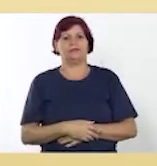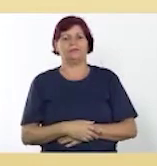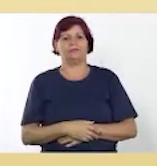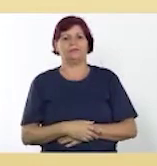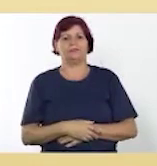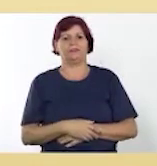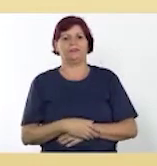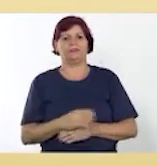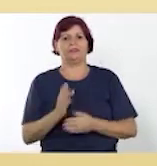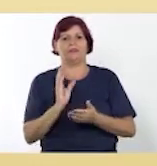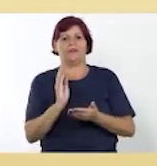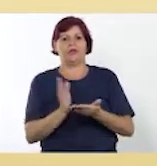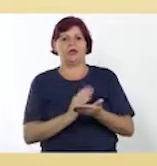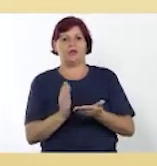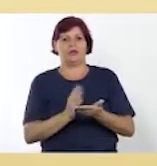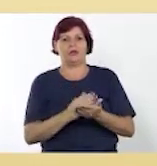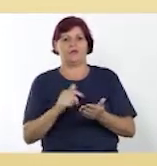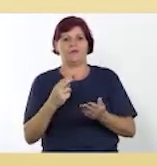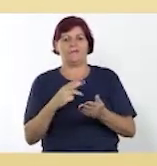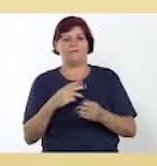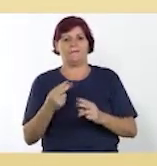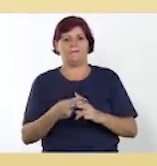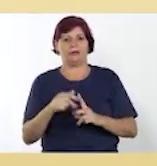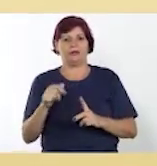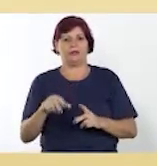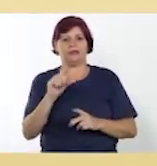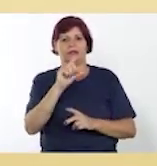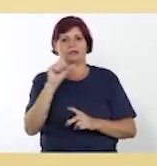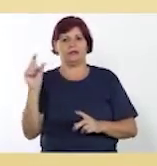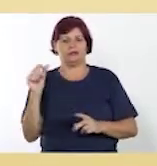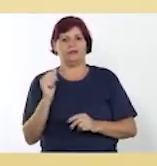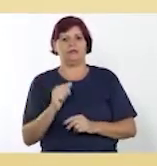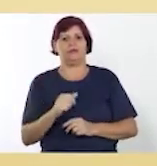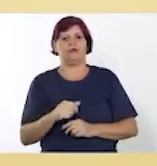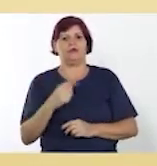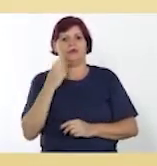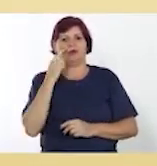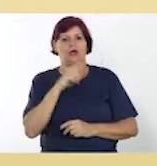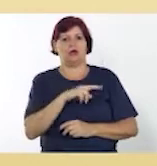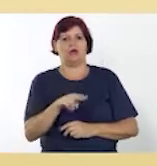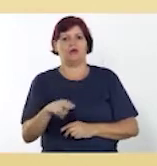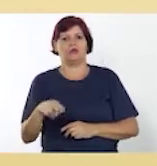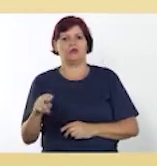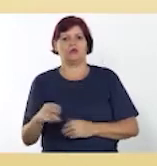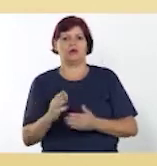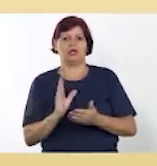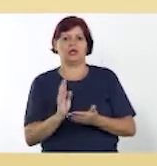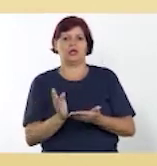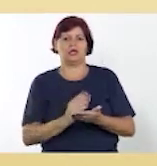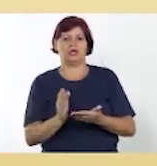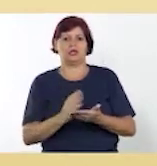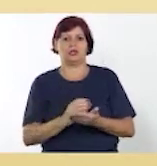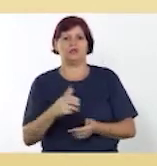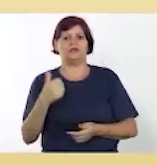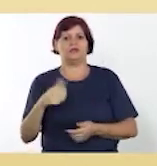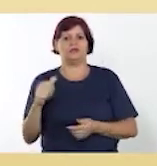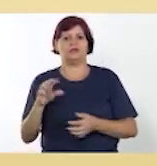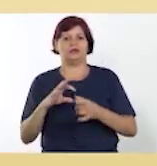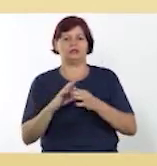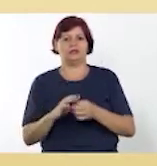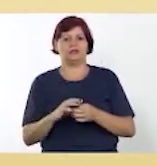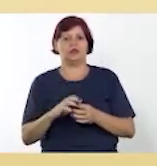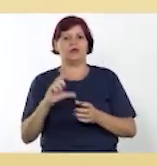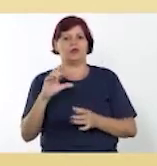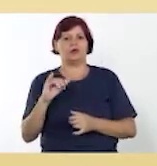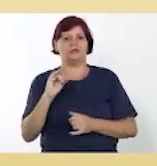Y la bibliografía para este tema la pueden seguir buscando, ¿no?, en el libro de texto de 10º grado, capítulo